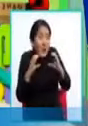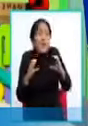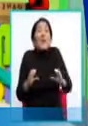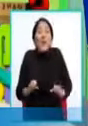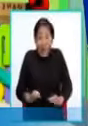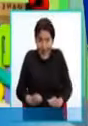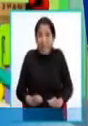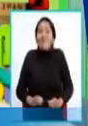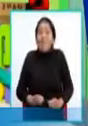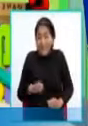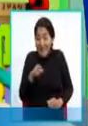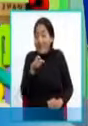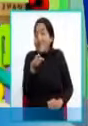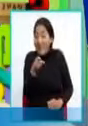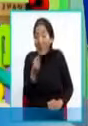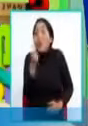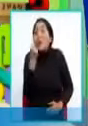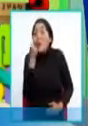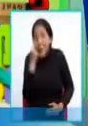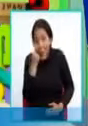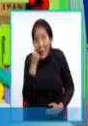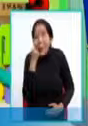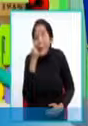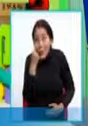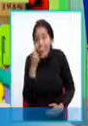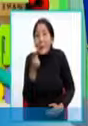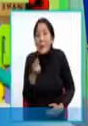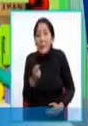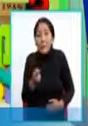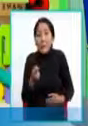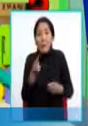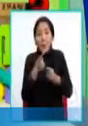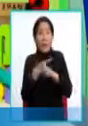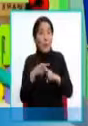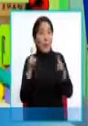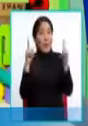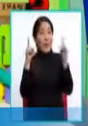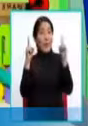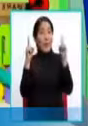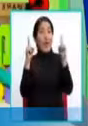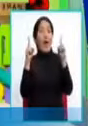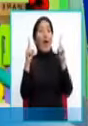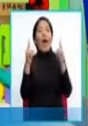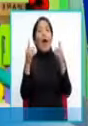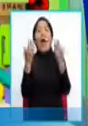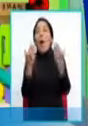si no en el último curso del preescolar, en los primeros cursos de primaria,